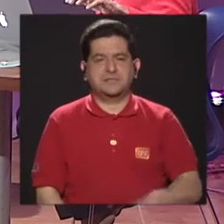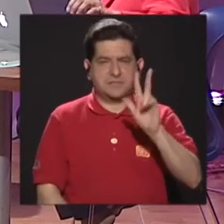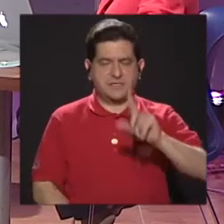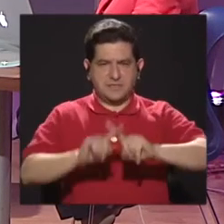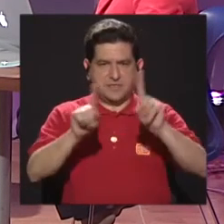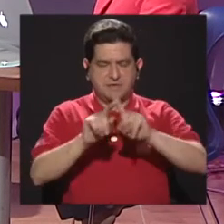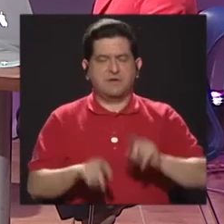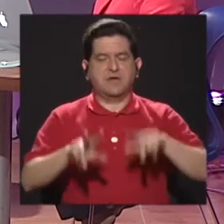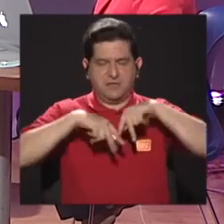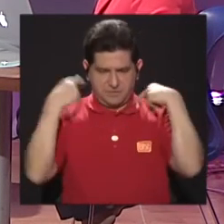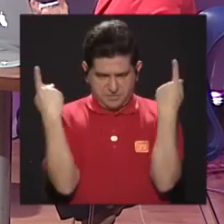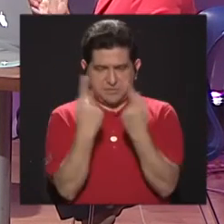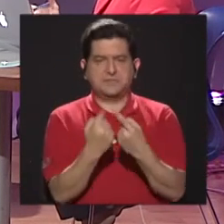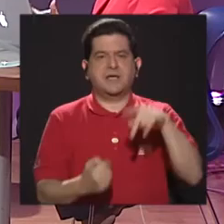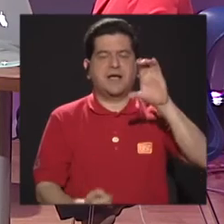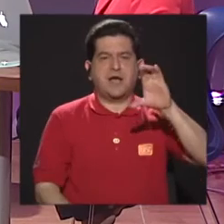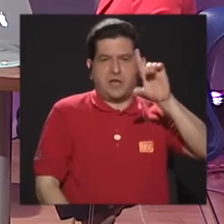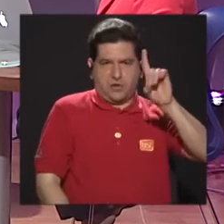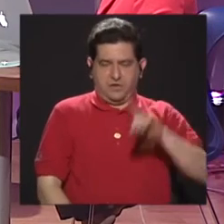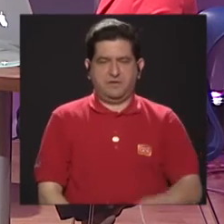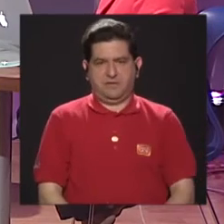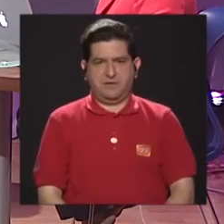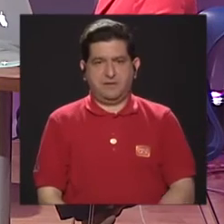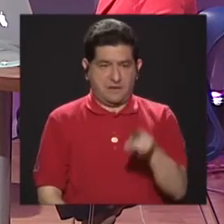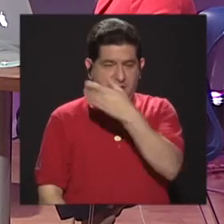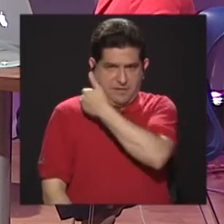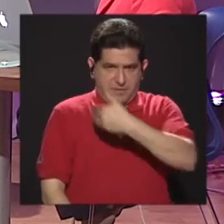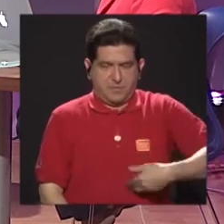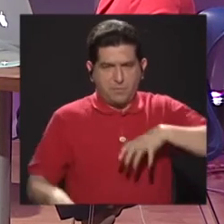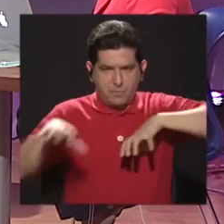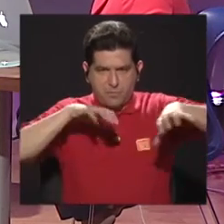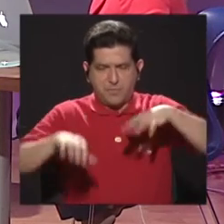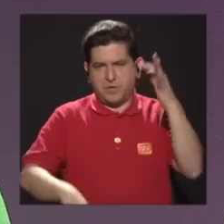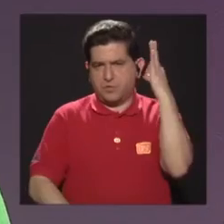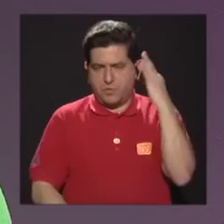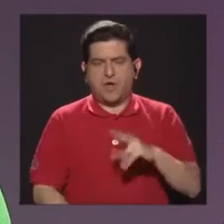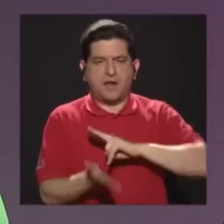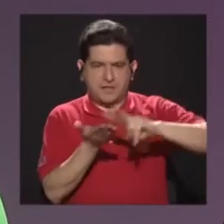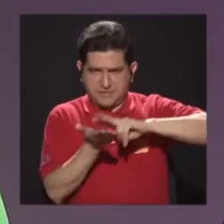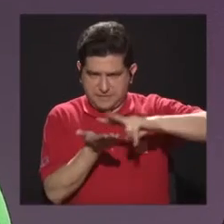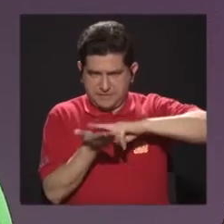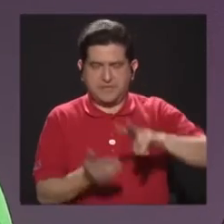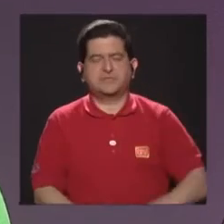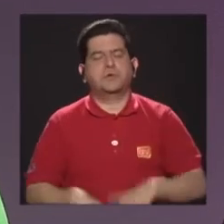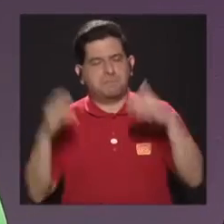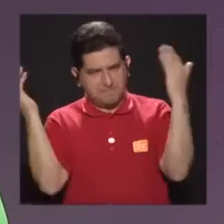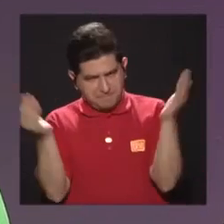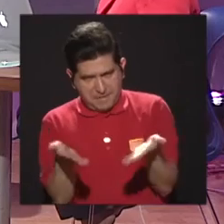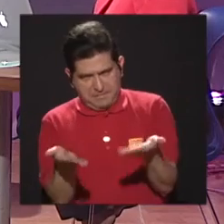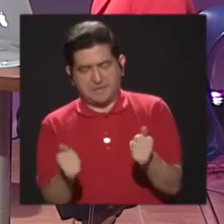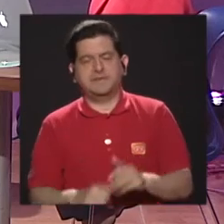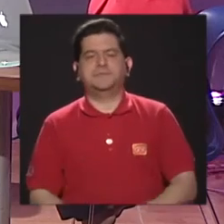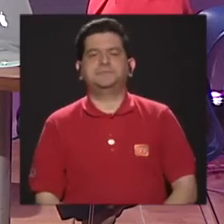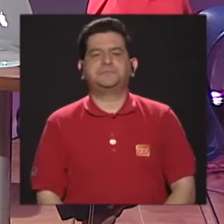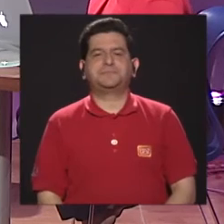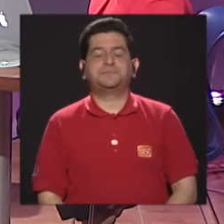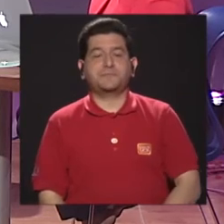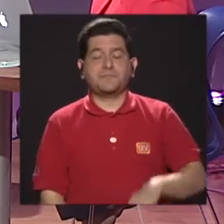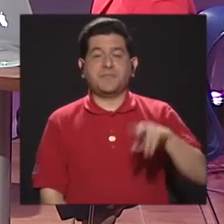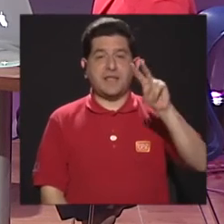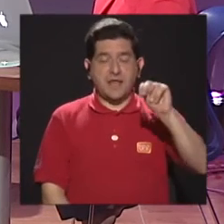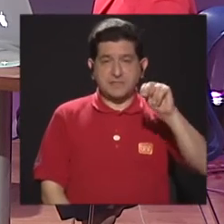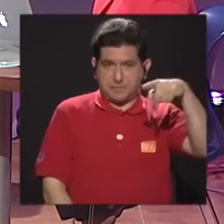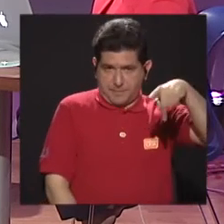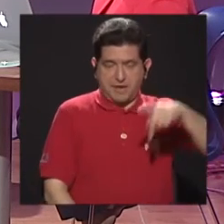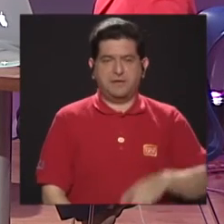políticos. Carolina Delgado, presidenta del Movimiento de Mujeres del Partido Liberación Nacional. Bienvenida, Carolina. Nilsen